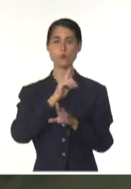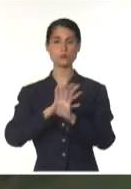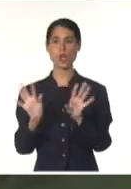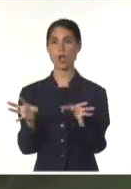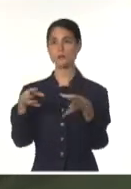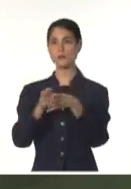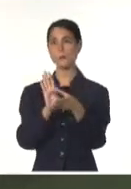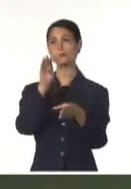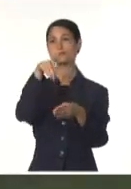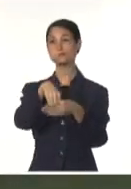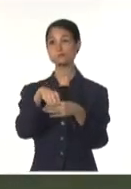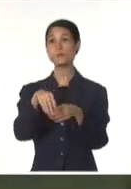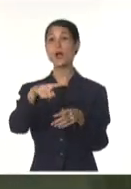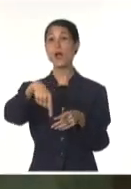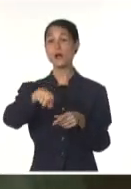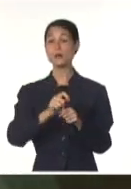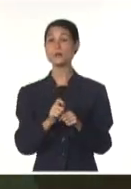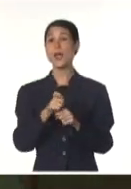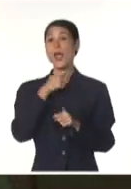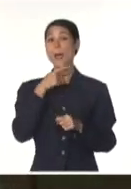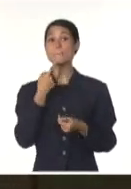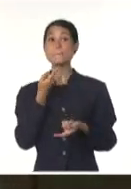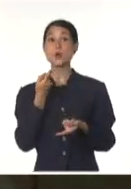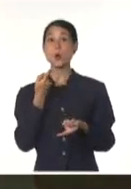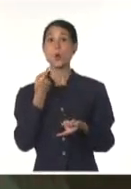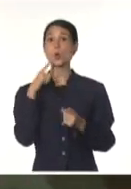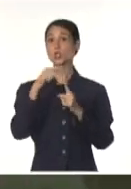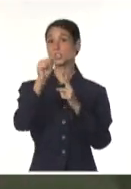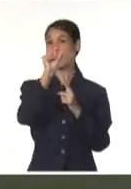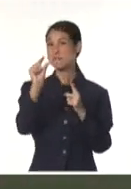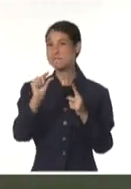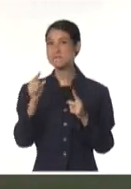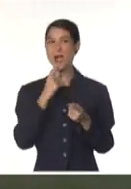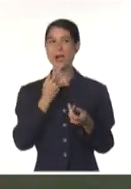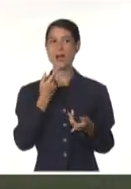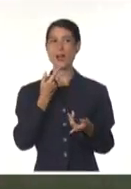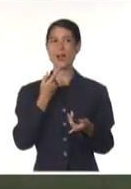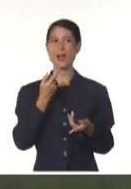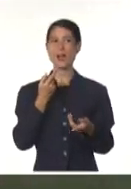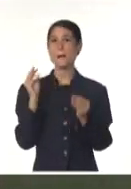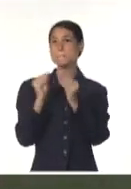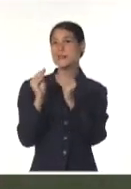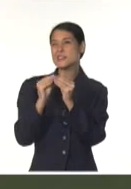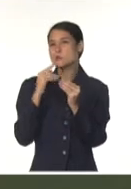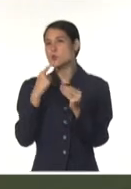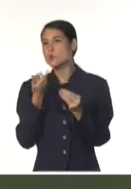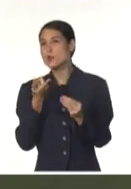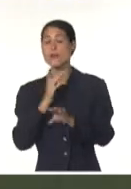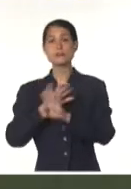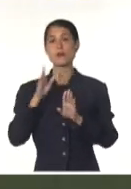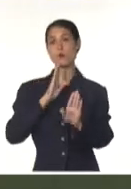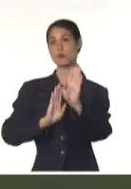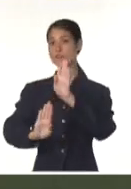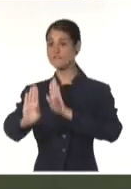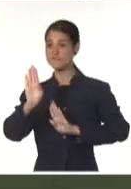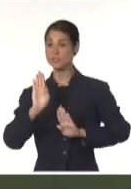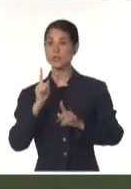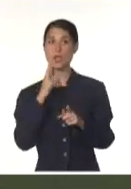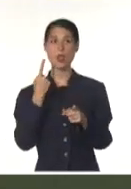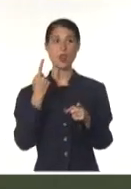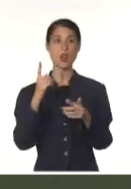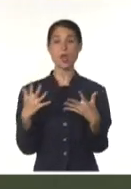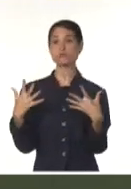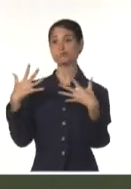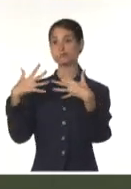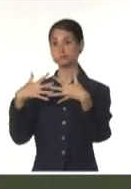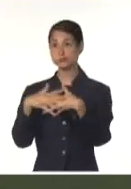realmente inclusiva, donde se defienden los aspectos del multilateralismo y también la